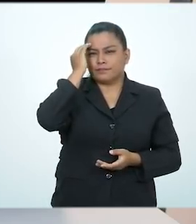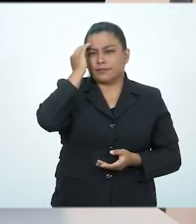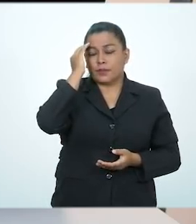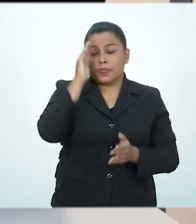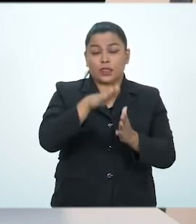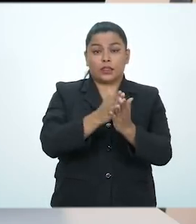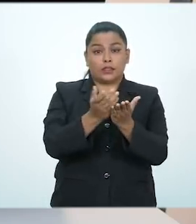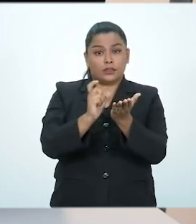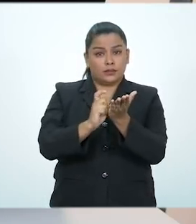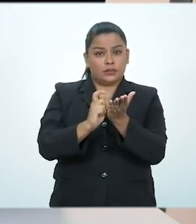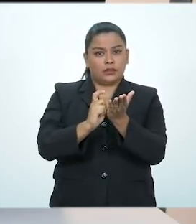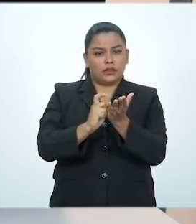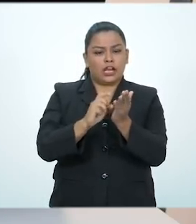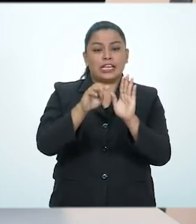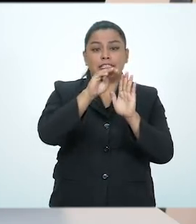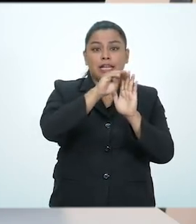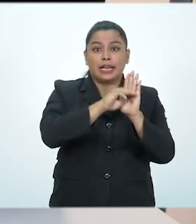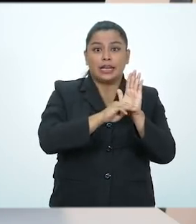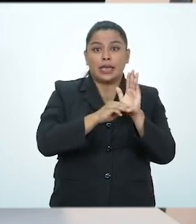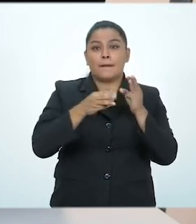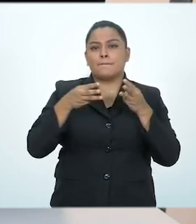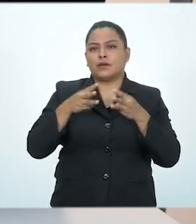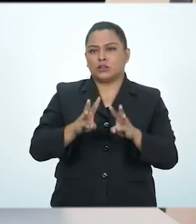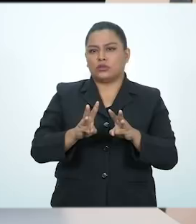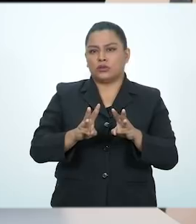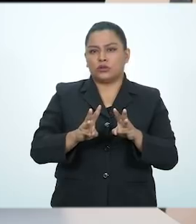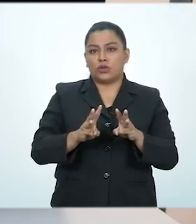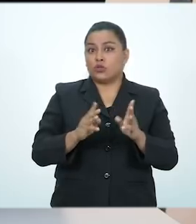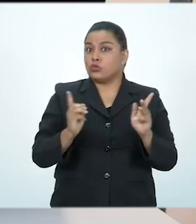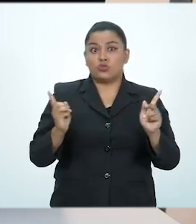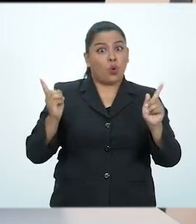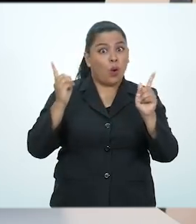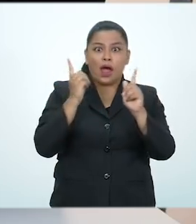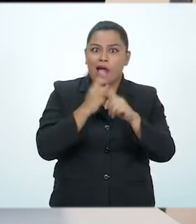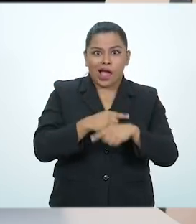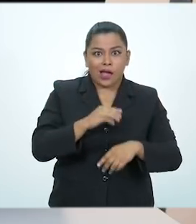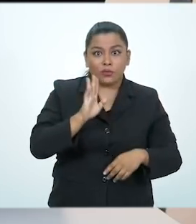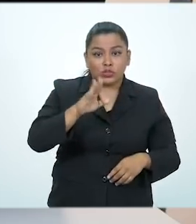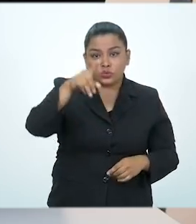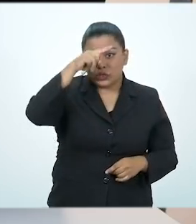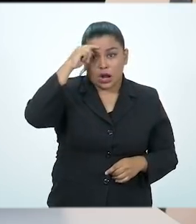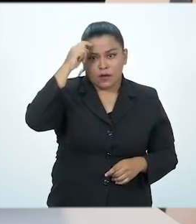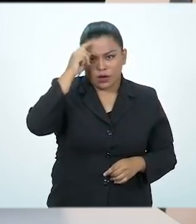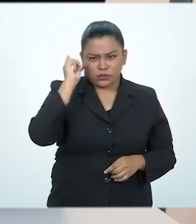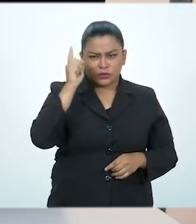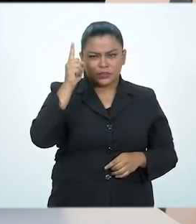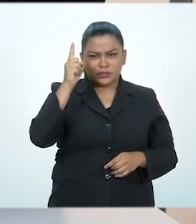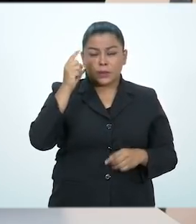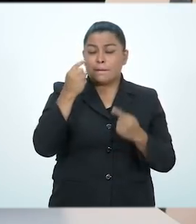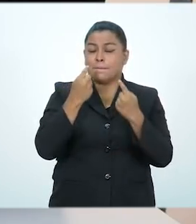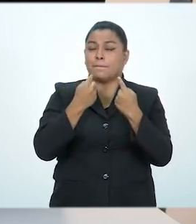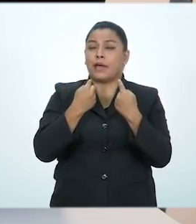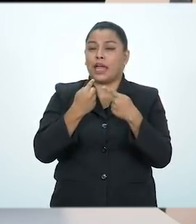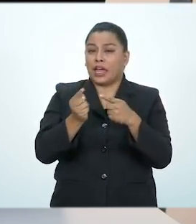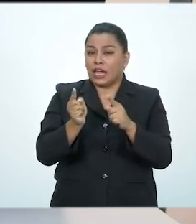Sabemos que el libro de texto y la guía metodológica no suplantará la labor docente. Sin embargo, tanto la guía